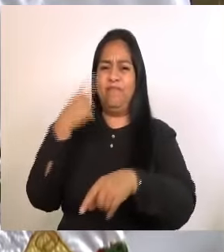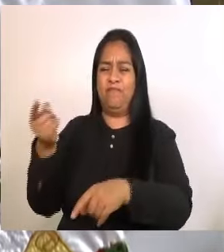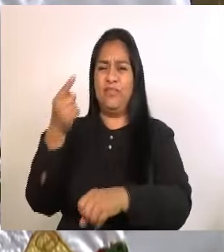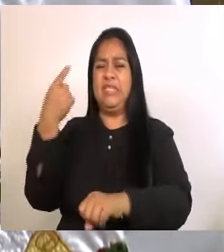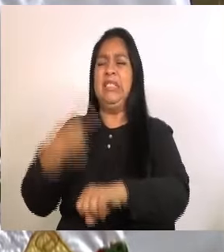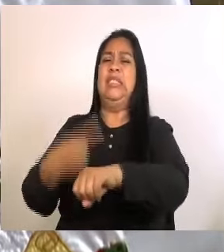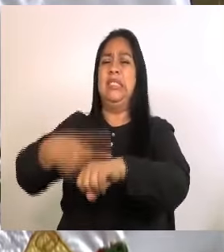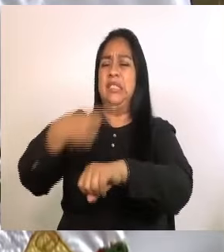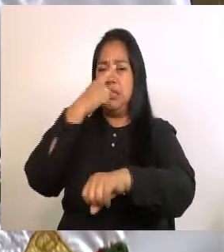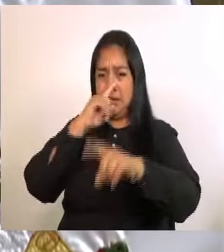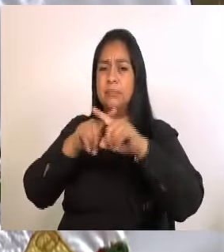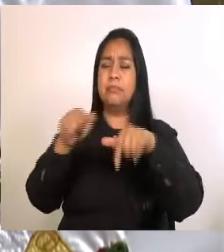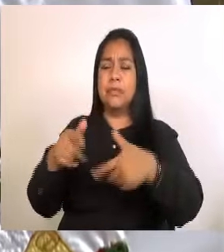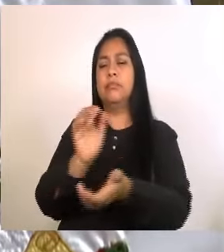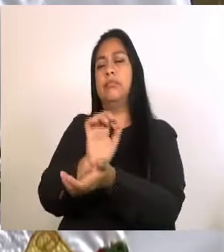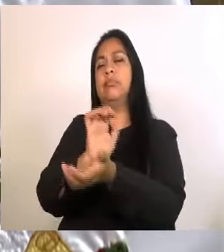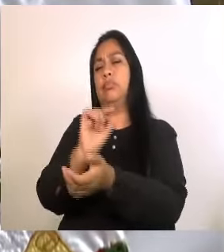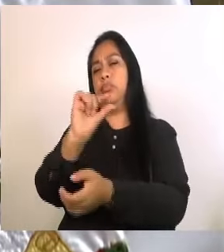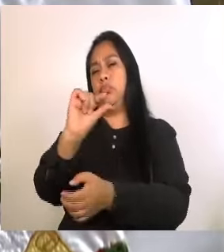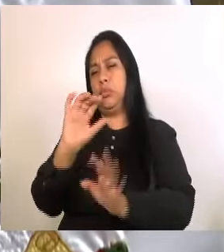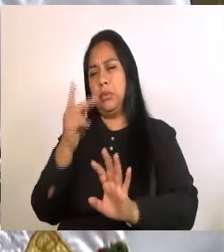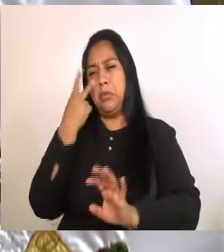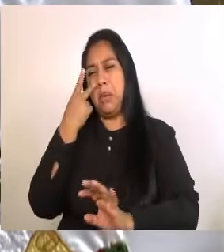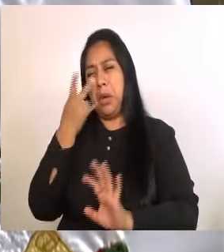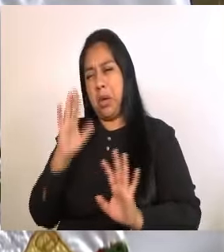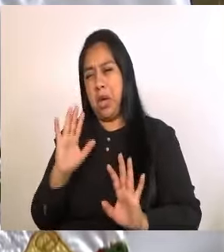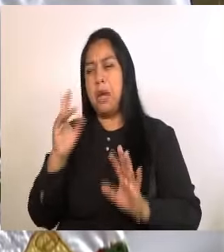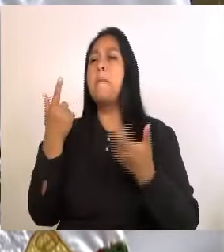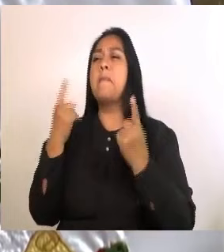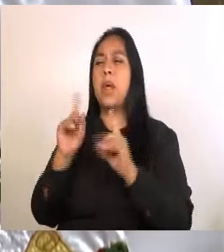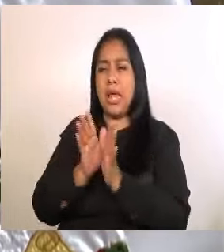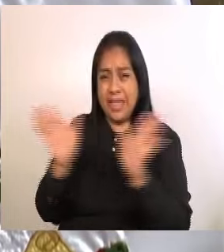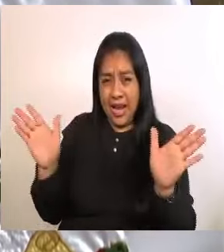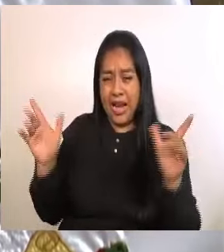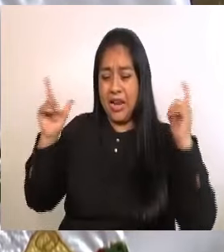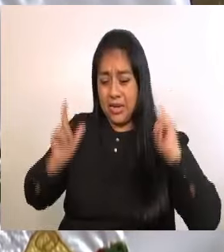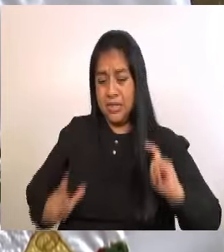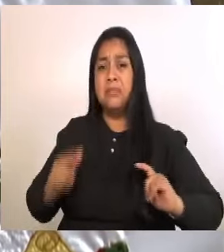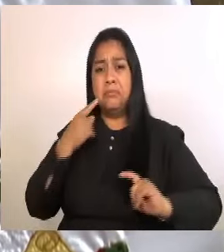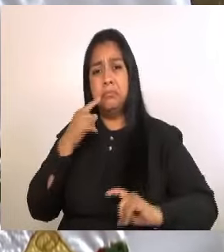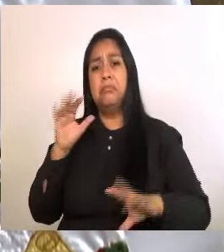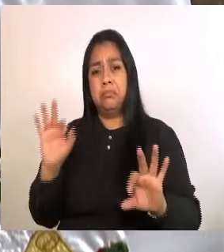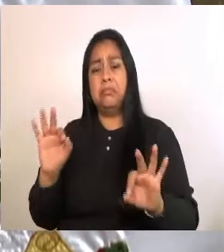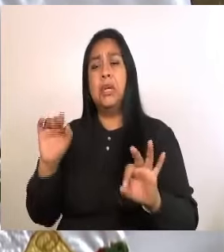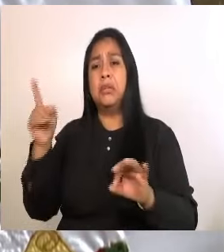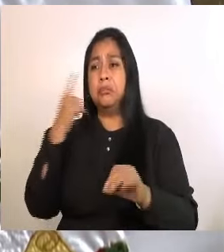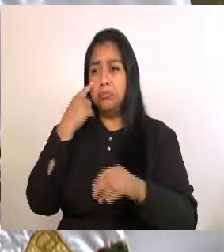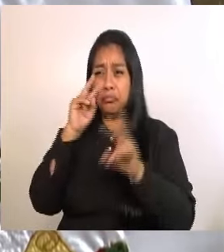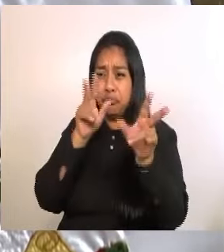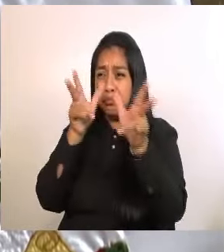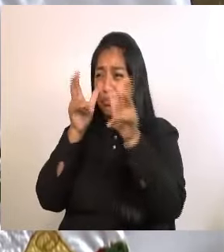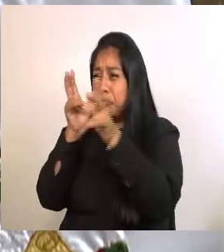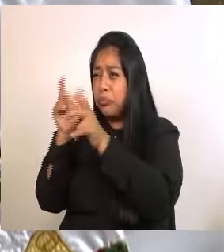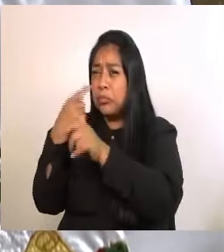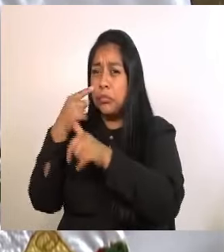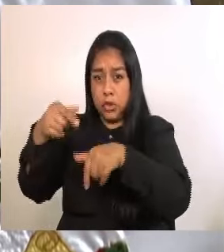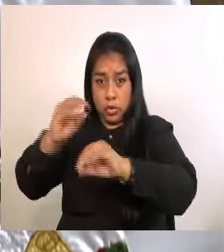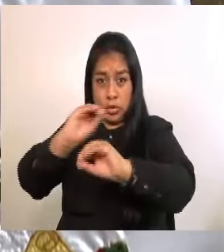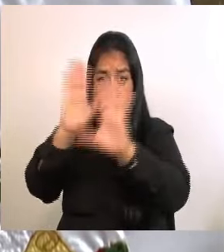que hay que esperar un poco para averiguar, pero generalmente la gente quienes nosotros nos vimos esta